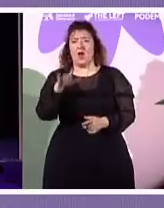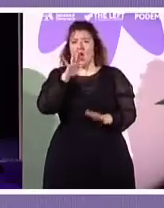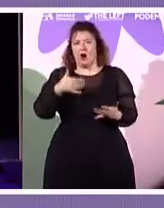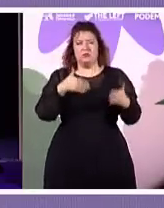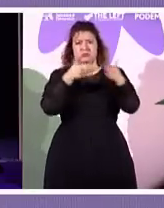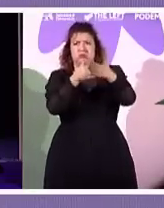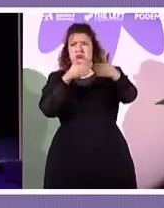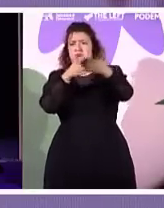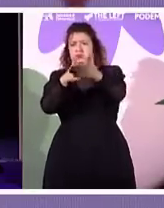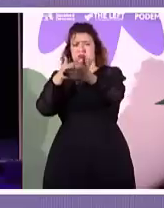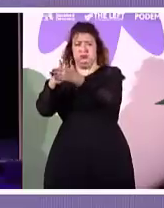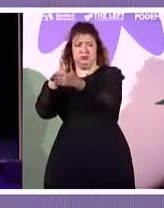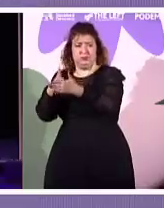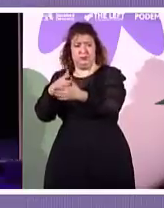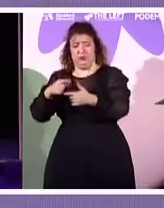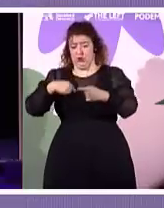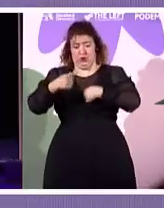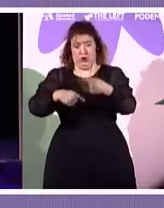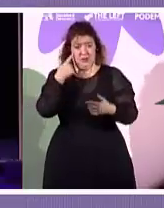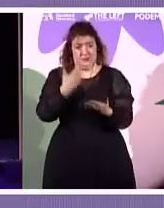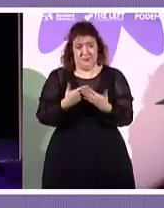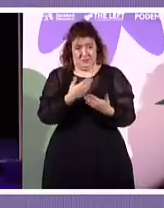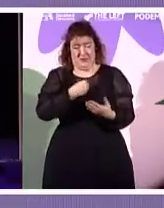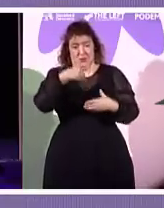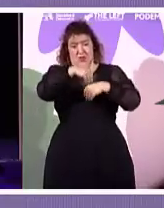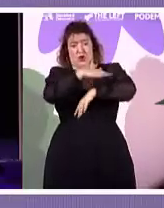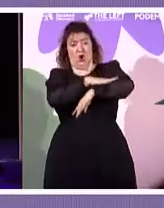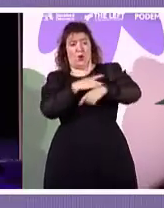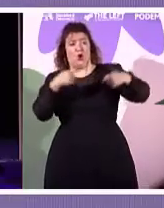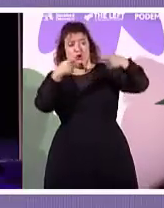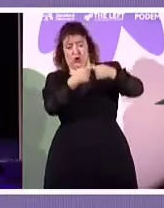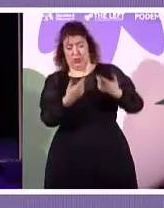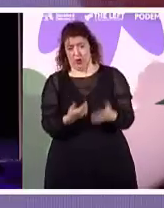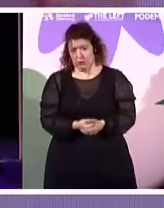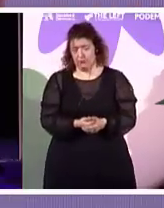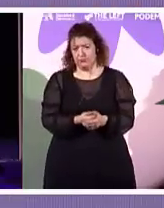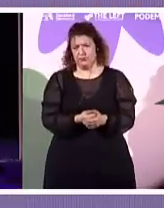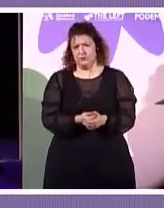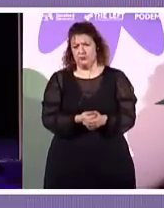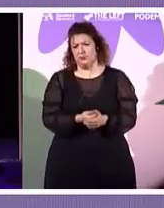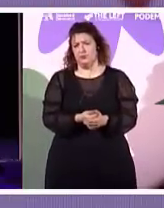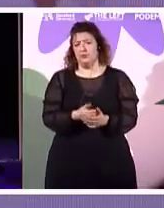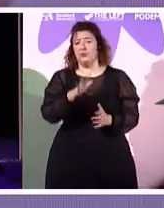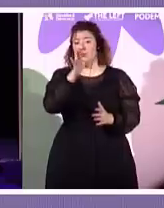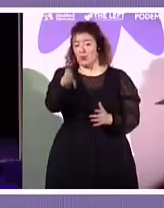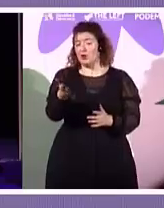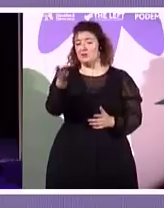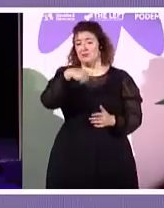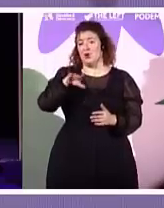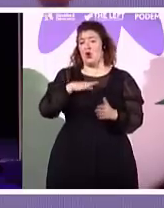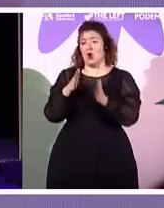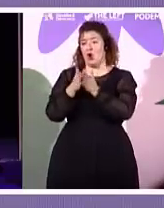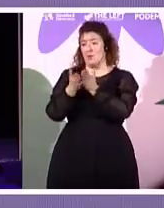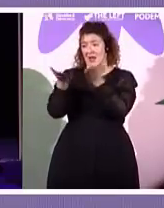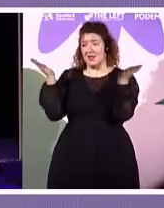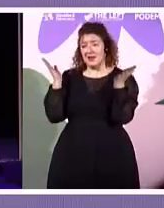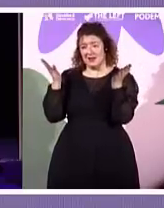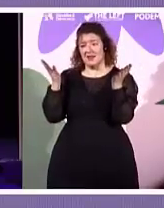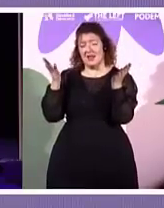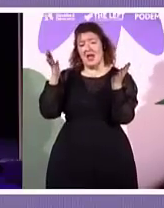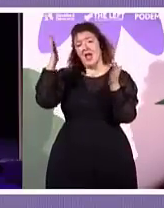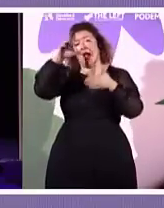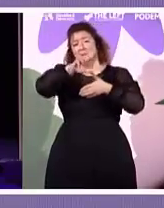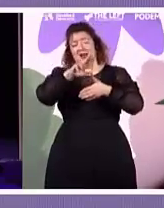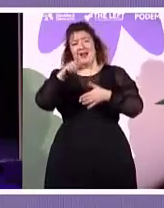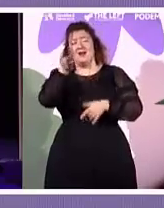dificultades como las que nos pone nuestro socio de gobierno y por eso miramos con admiración a nuestros compañeros y compañeras de América